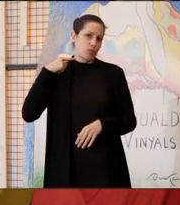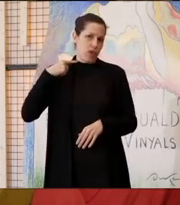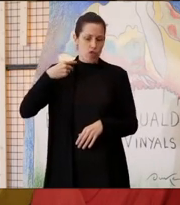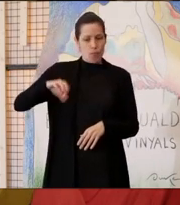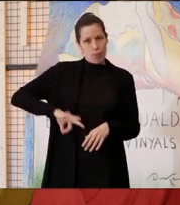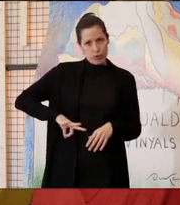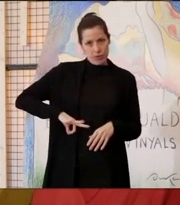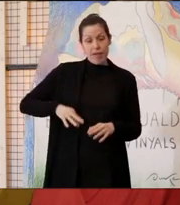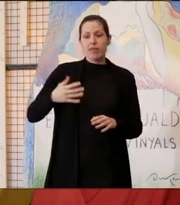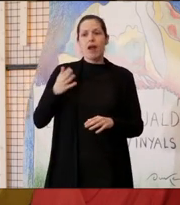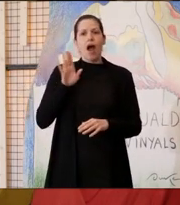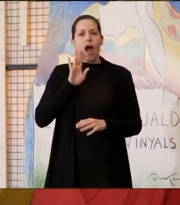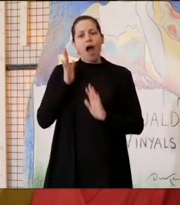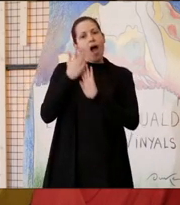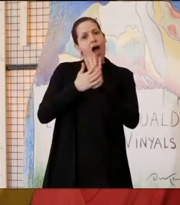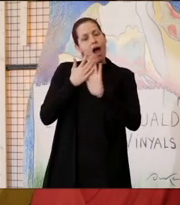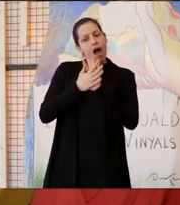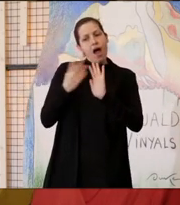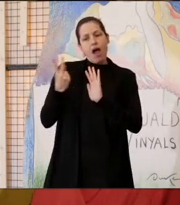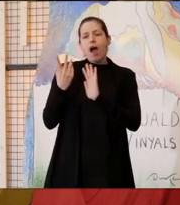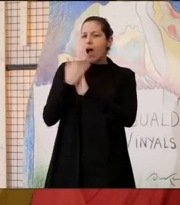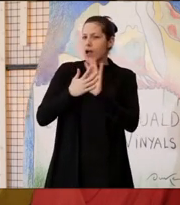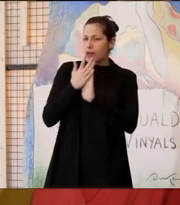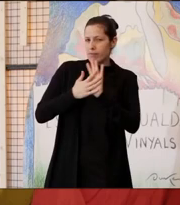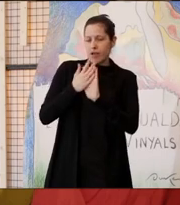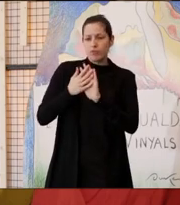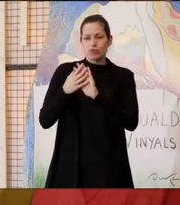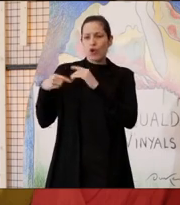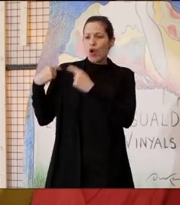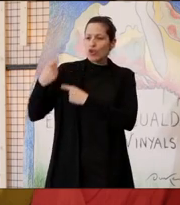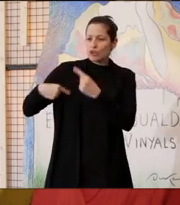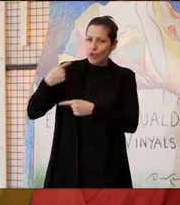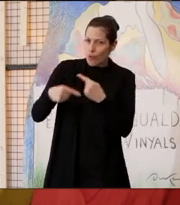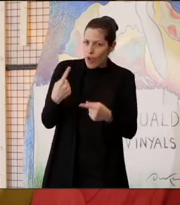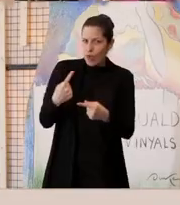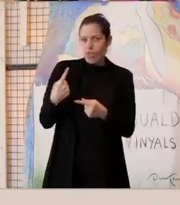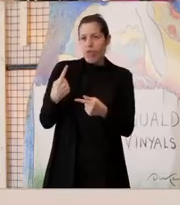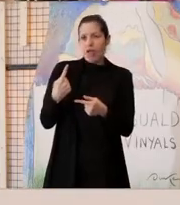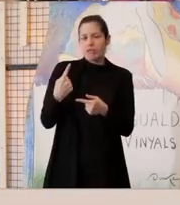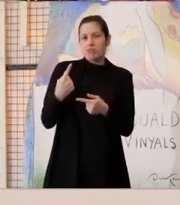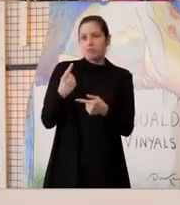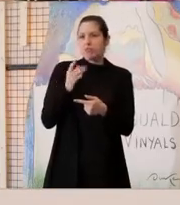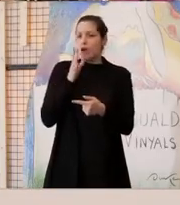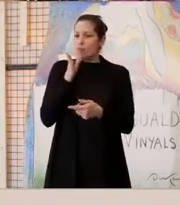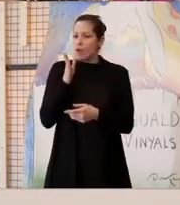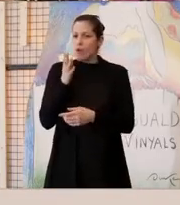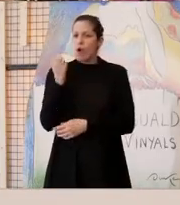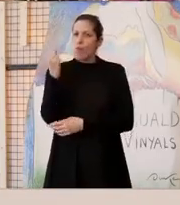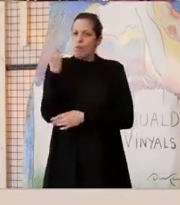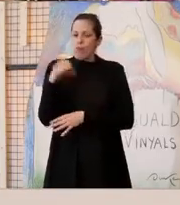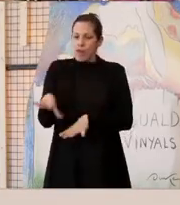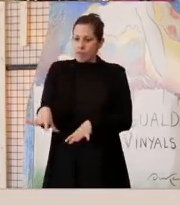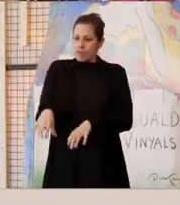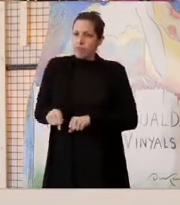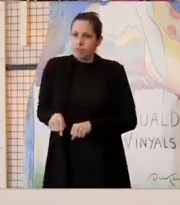hemos hablado de Cuáles son las consecuencias de ejercer el poder por parte de las